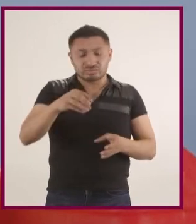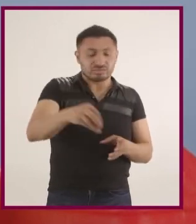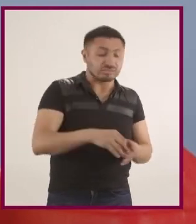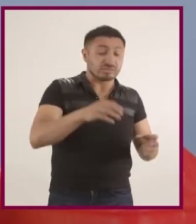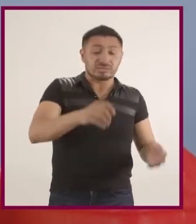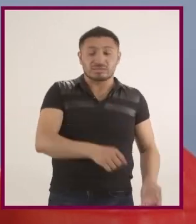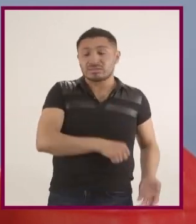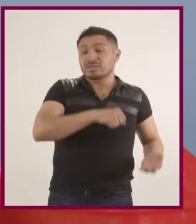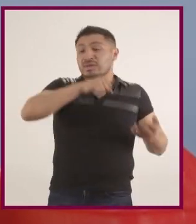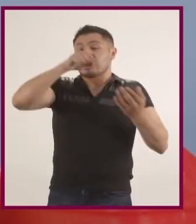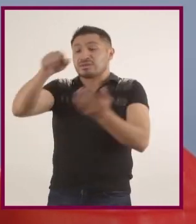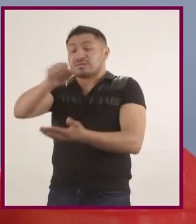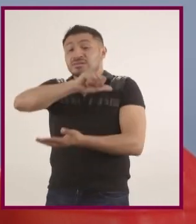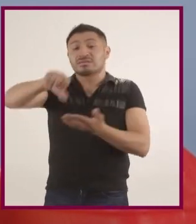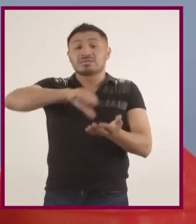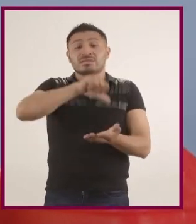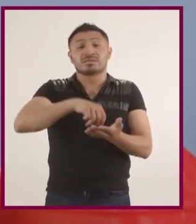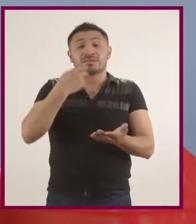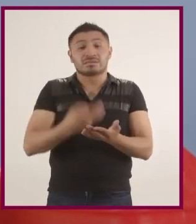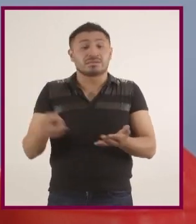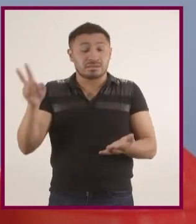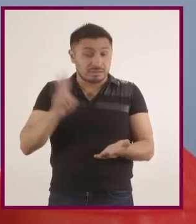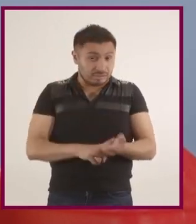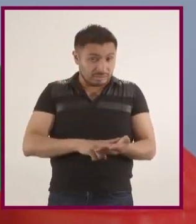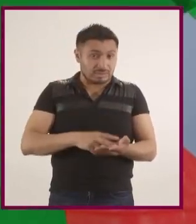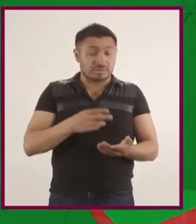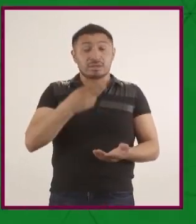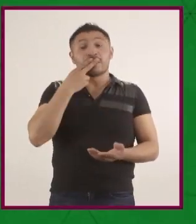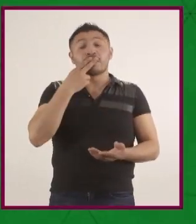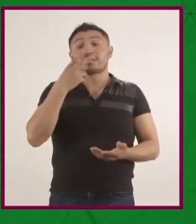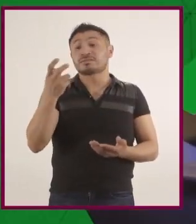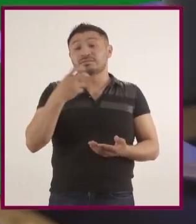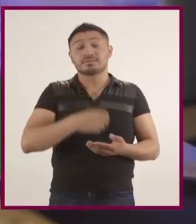llevarlo a un centro de reciclaje de este tipo de materiales